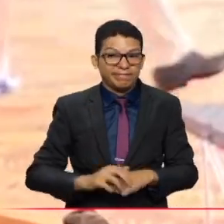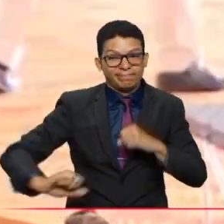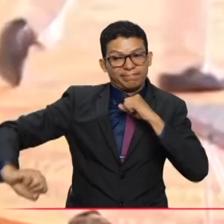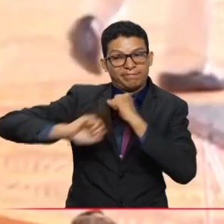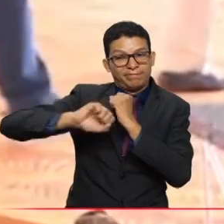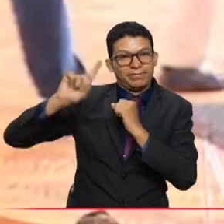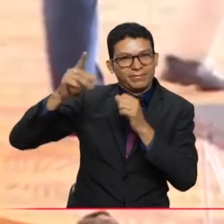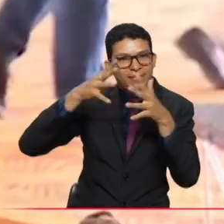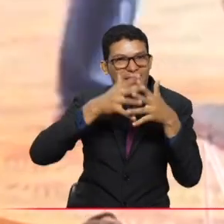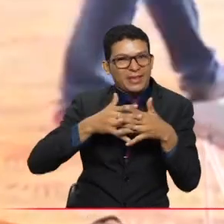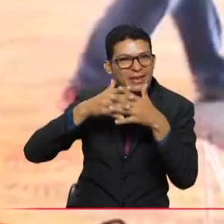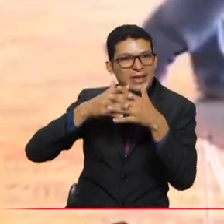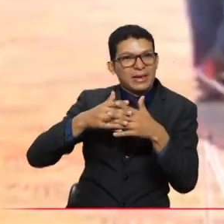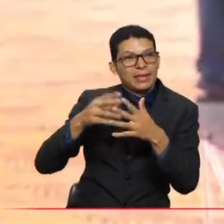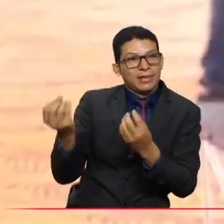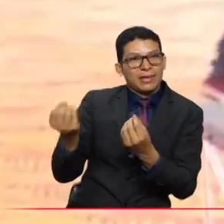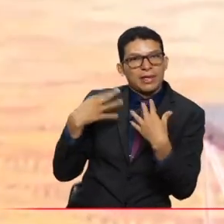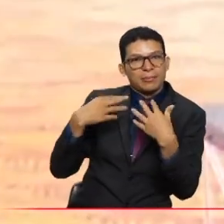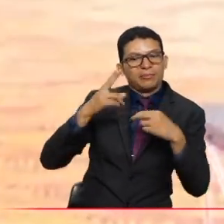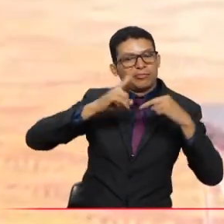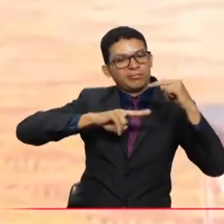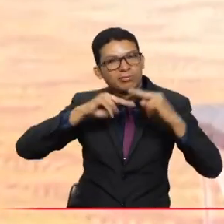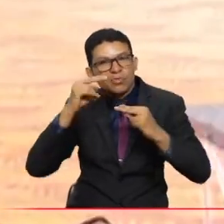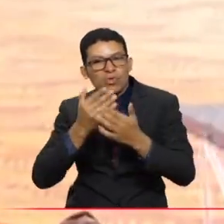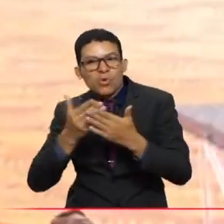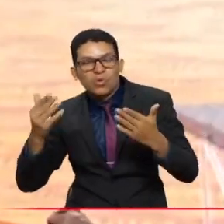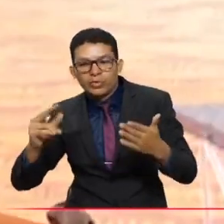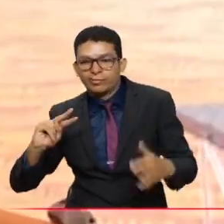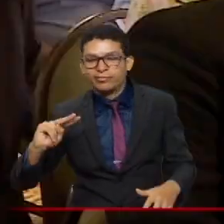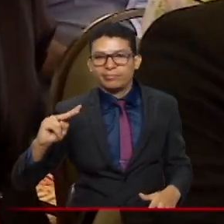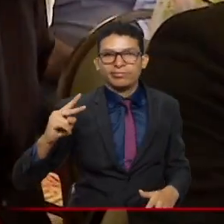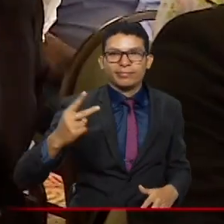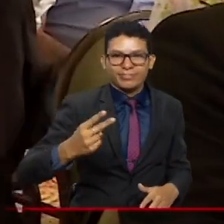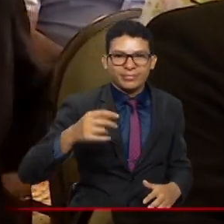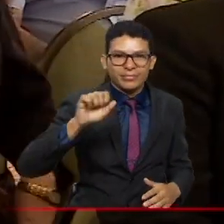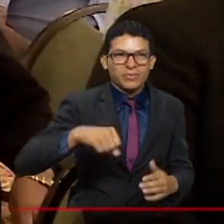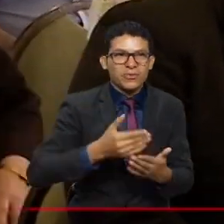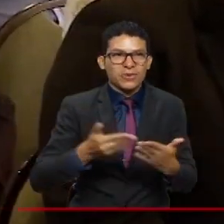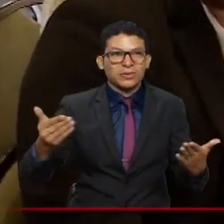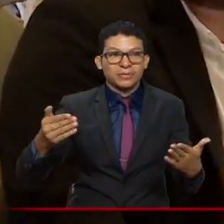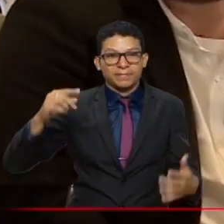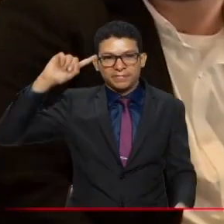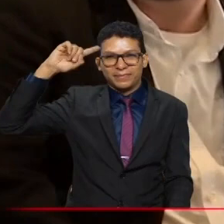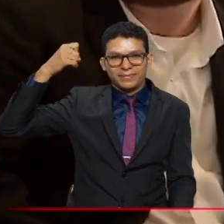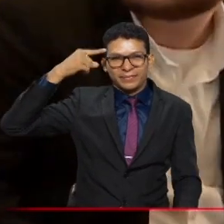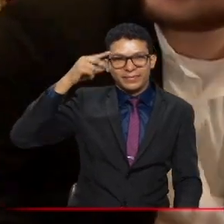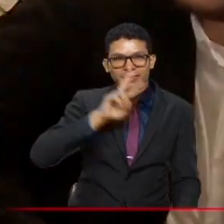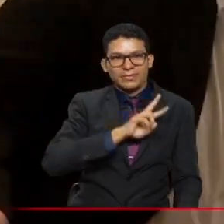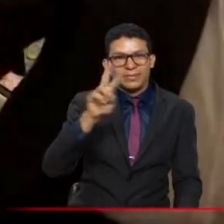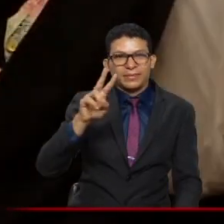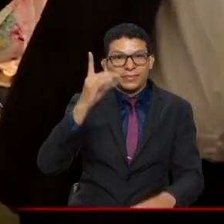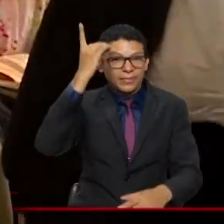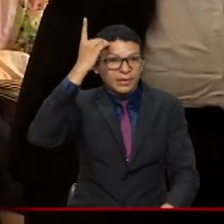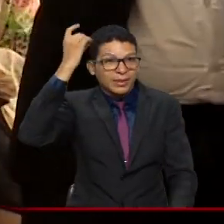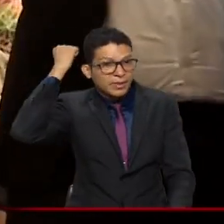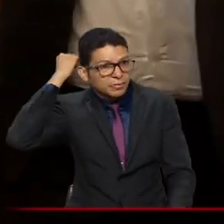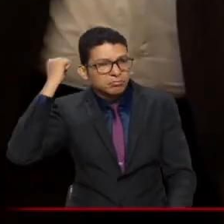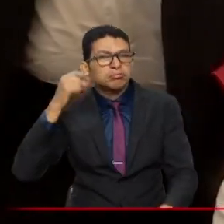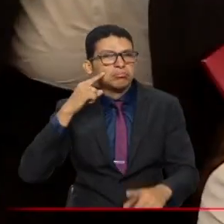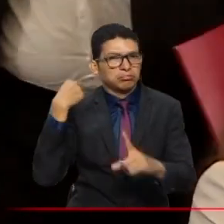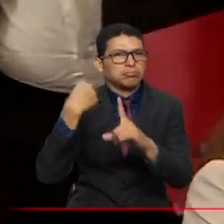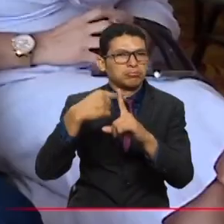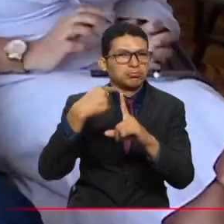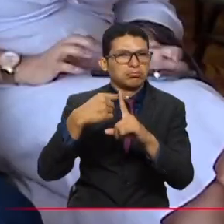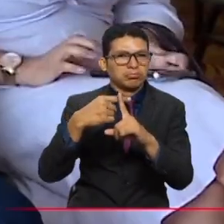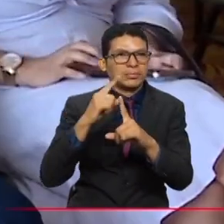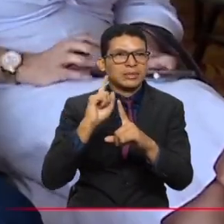americanos nos van a dar, tener su infraestructura, su maquinaria para hacer la transformación de los productos. La gobernadora del Valle del Cauca, Dilian Francisca Toro, ve positivo que